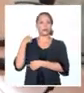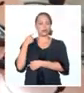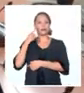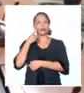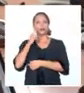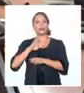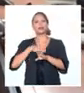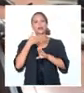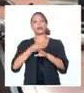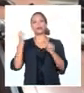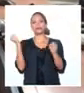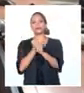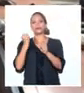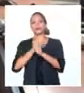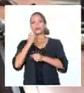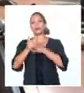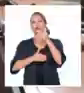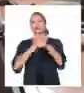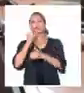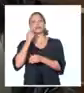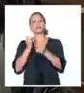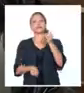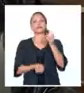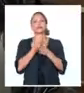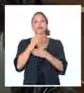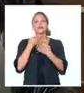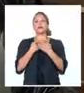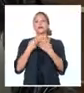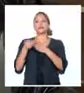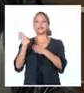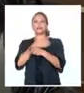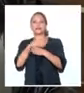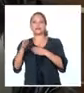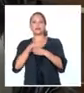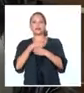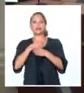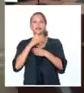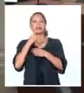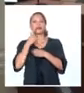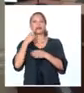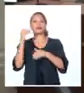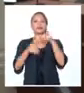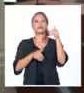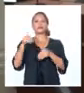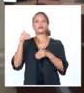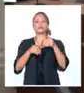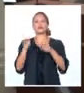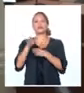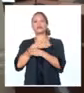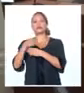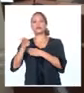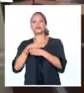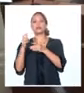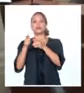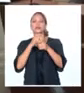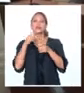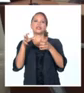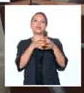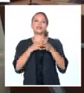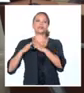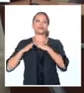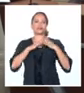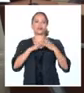de un intenso proceso de creación intersectorial y multidisciplinario que contó con la participación activa de la sociedad civil y fue